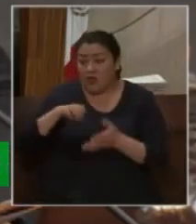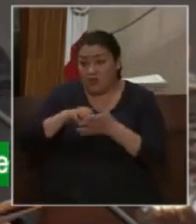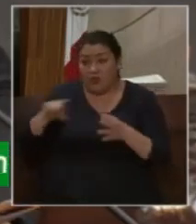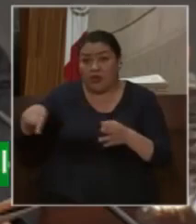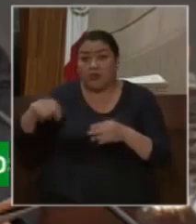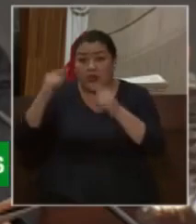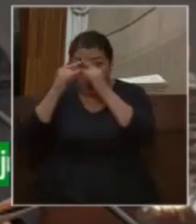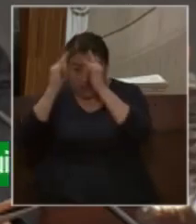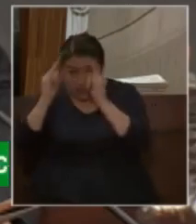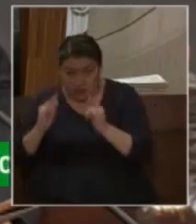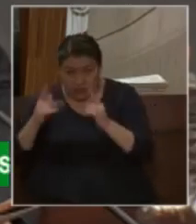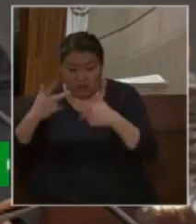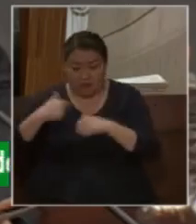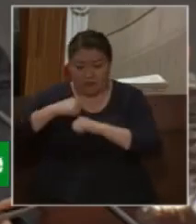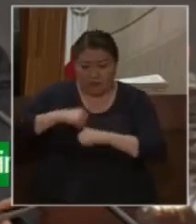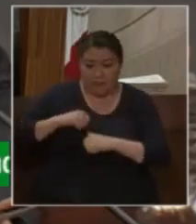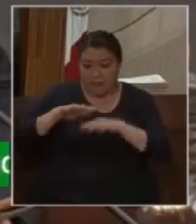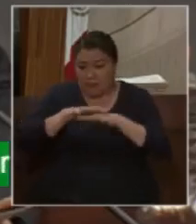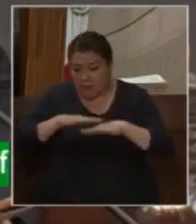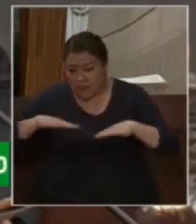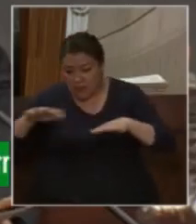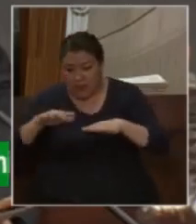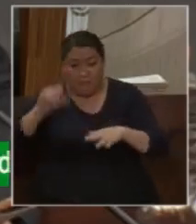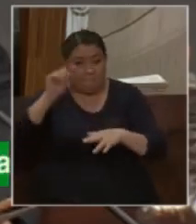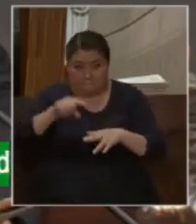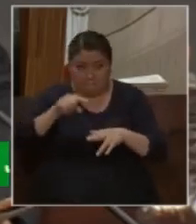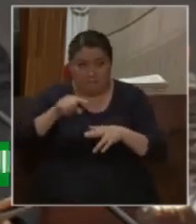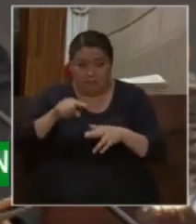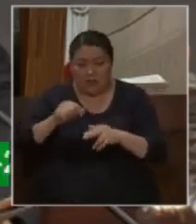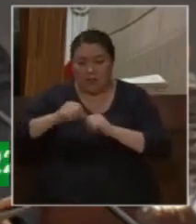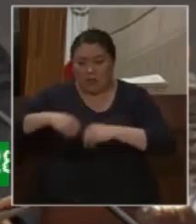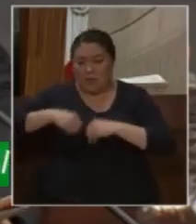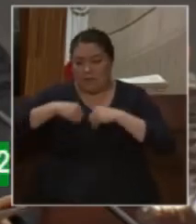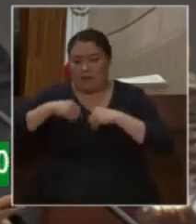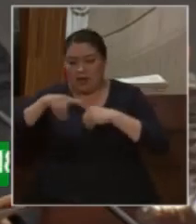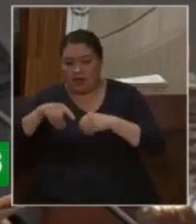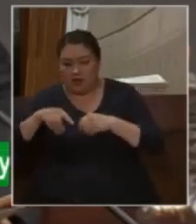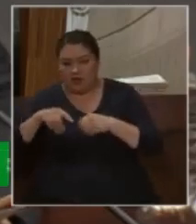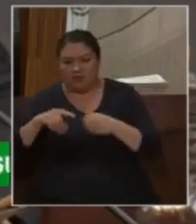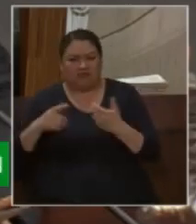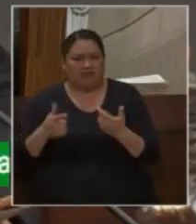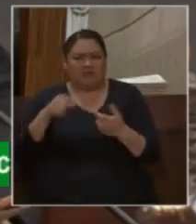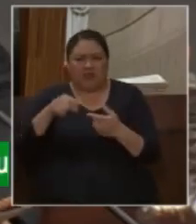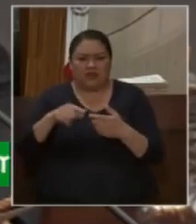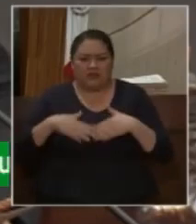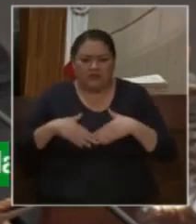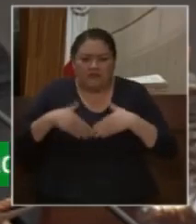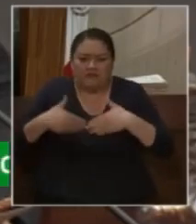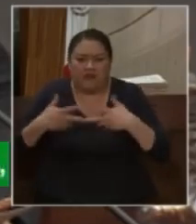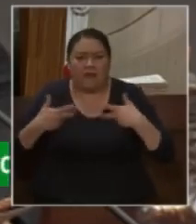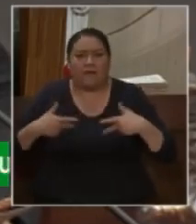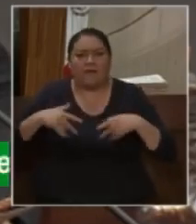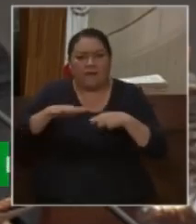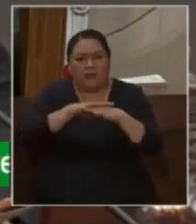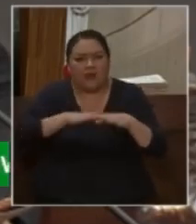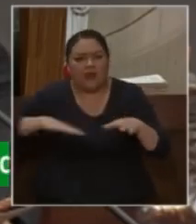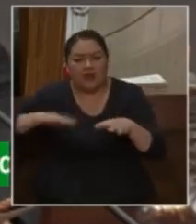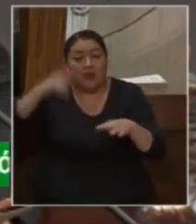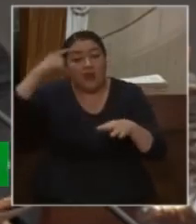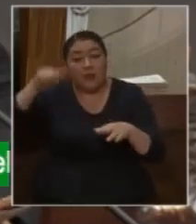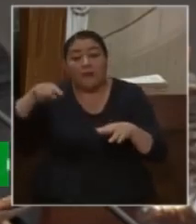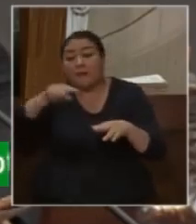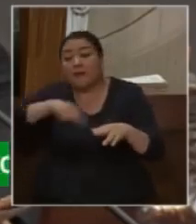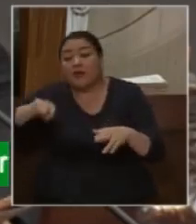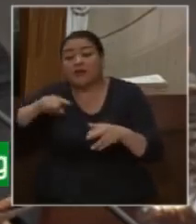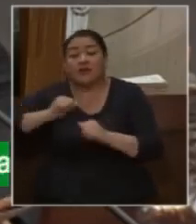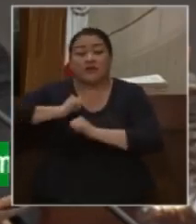integrar las casillas con personas que residan en la elección electoral correspondiente constituye un elemento de confianza ciudadana encaminado a